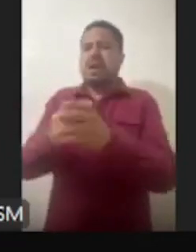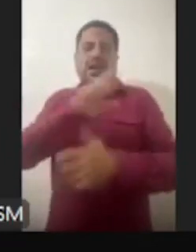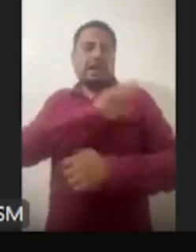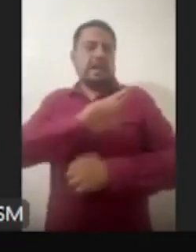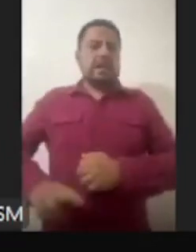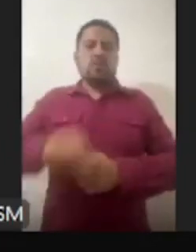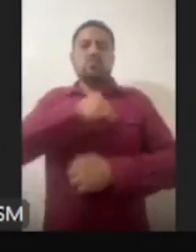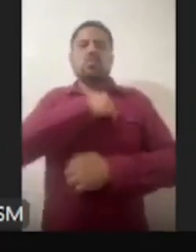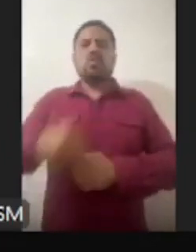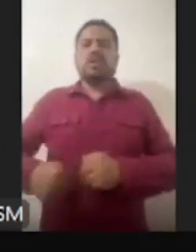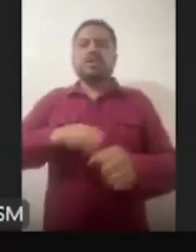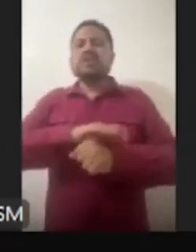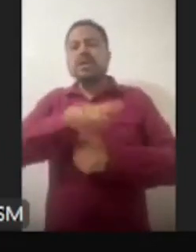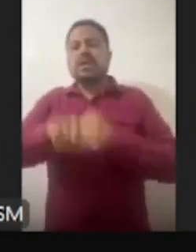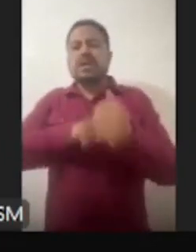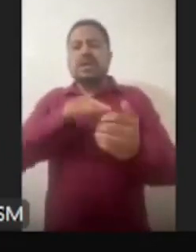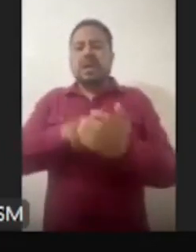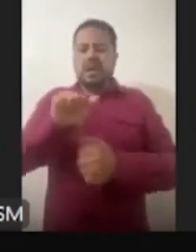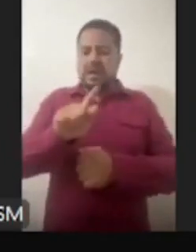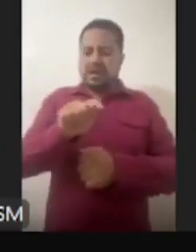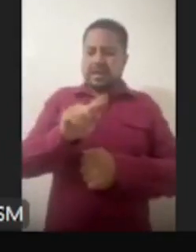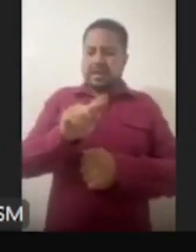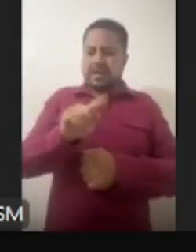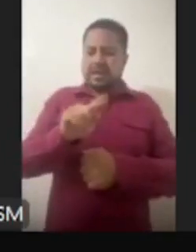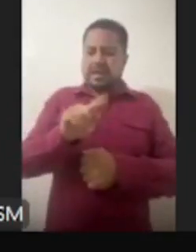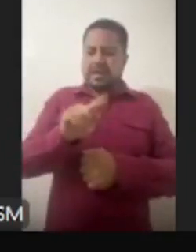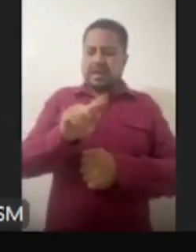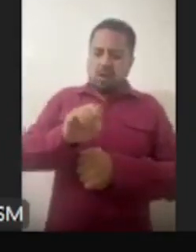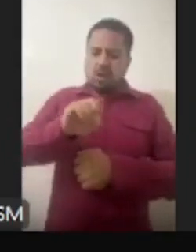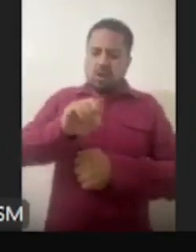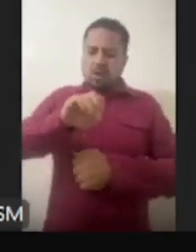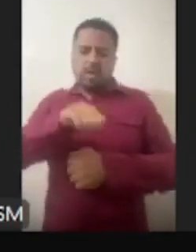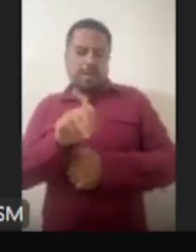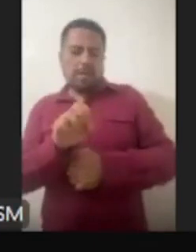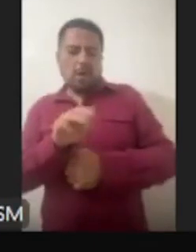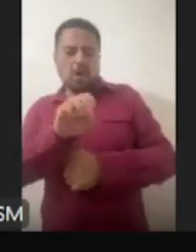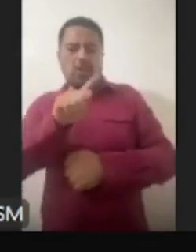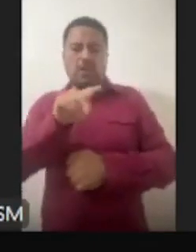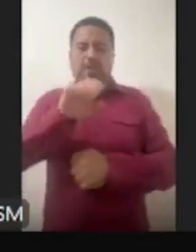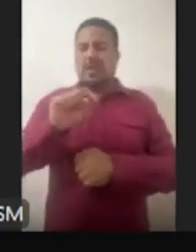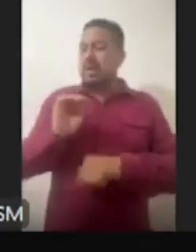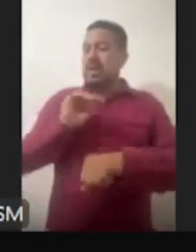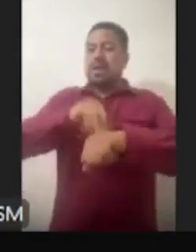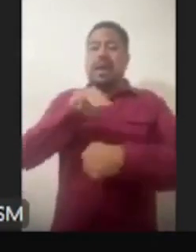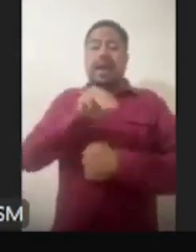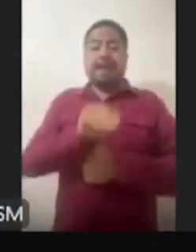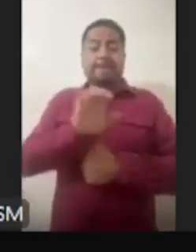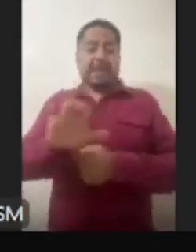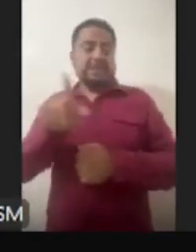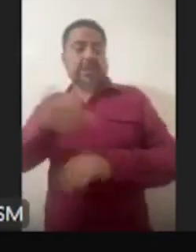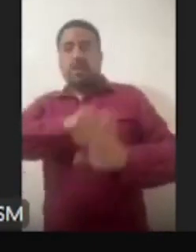de Atlamajalcingo del Monte, postuladas por el Partido Movimiento Ciudadano en contra del Acuerdo 131 /C